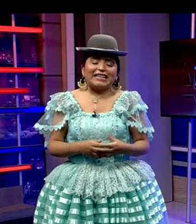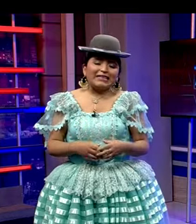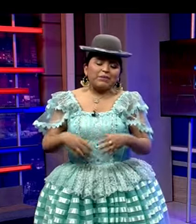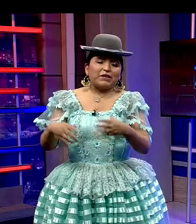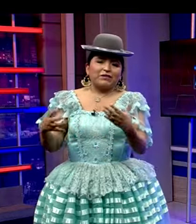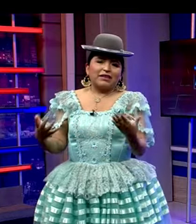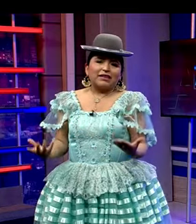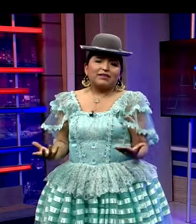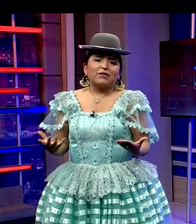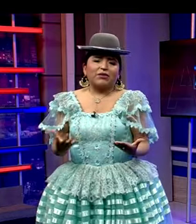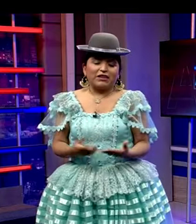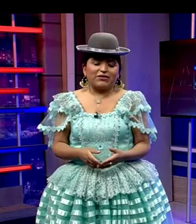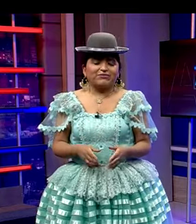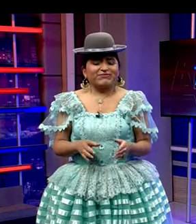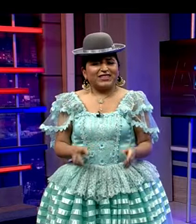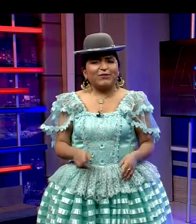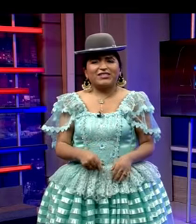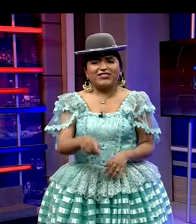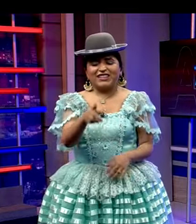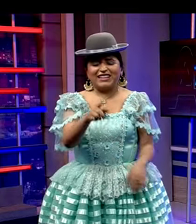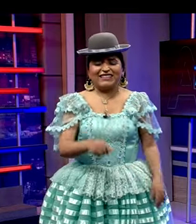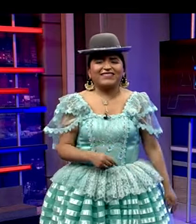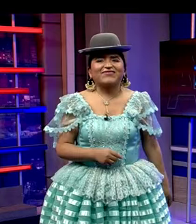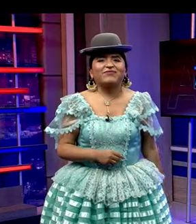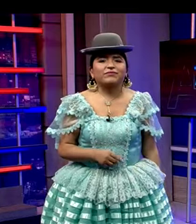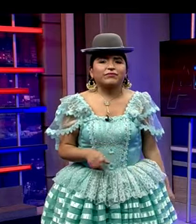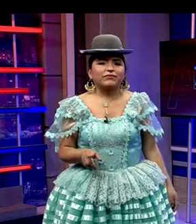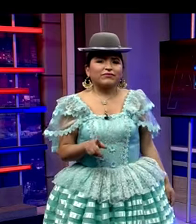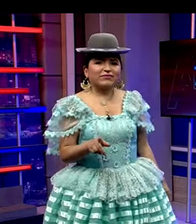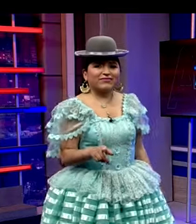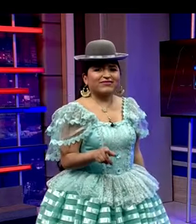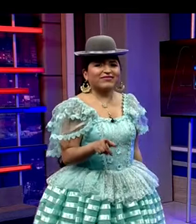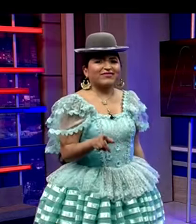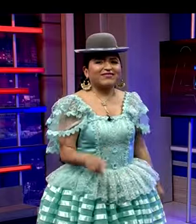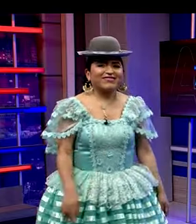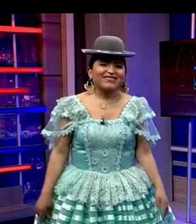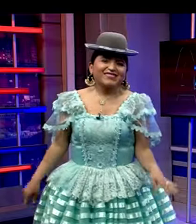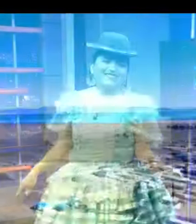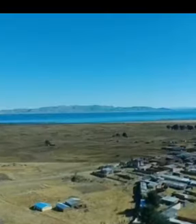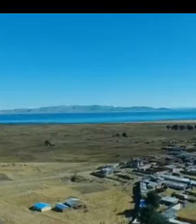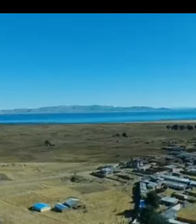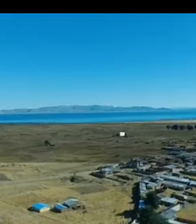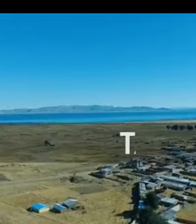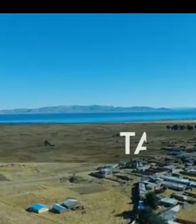característica de este personaje que es el moreno. Tenemos esta nota adelante.